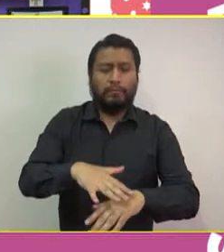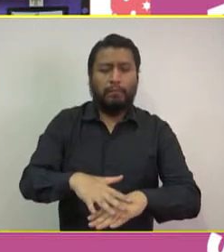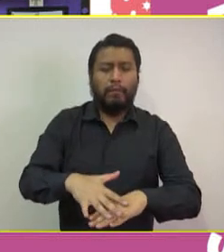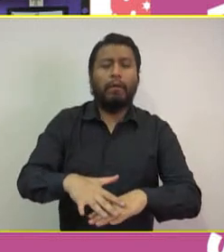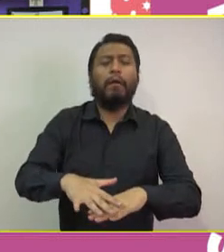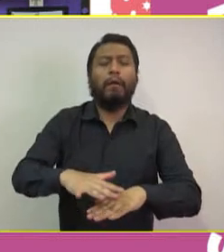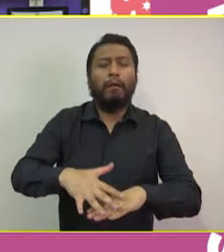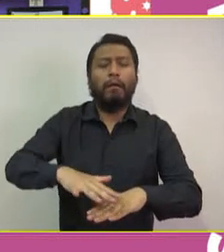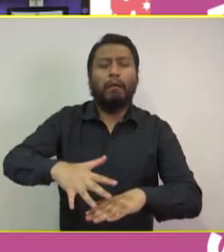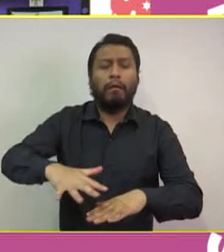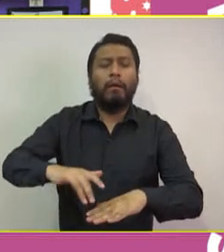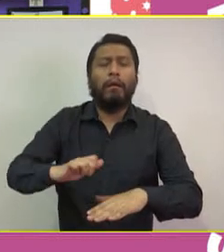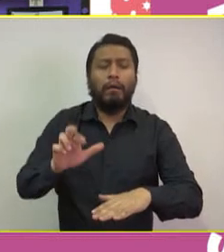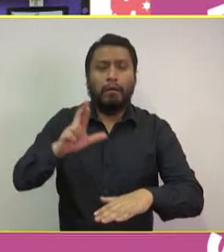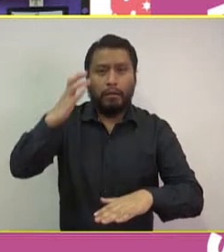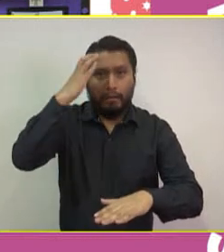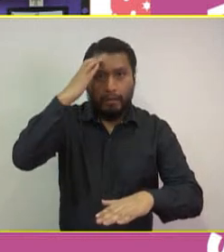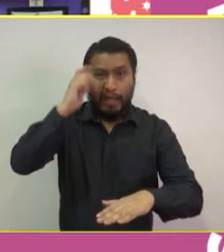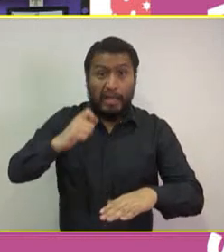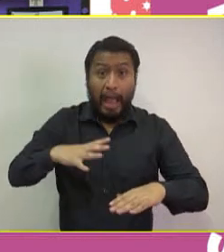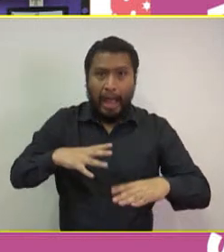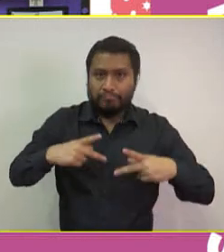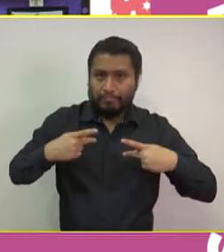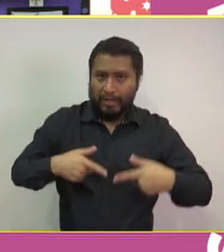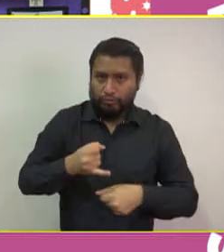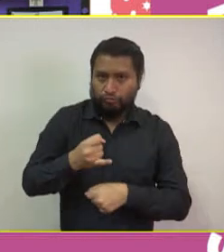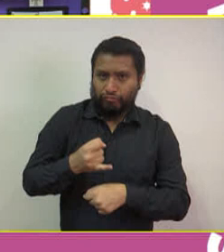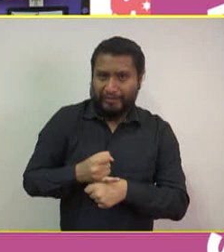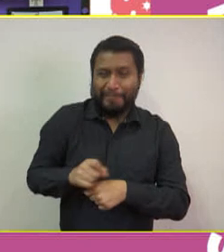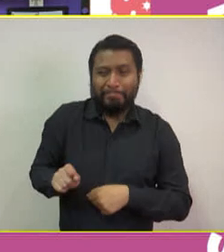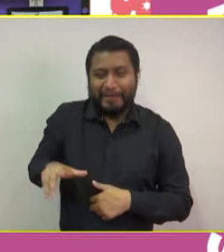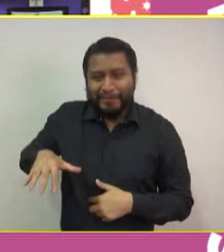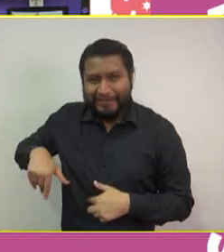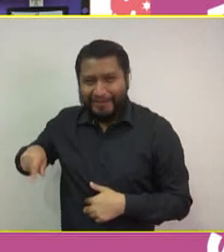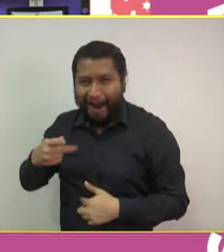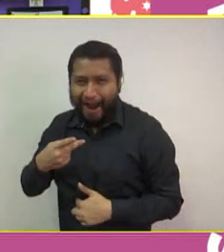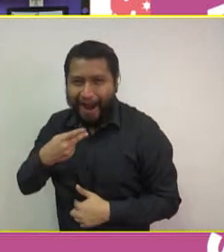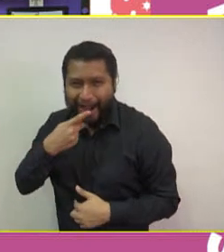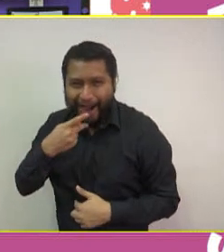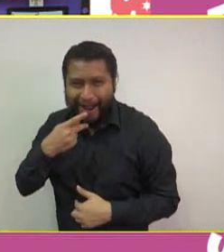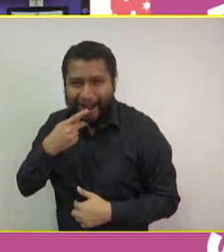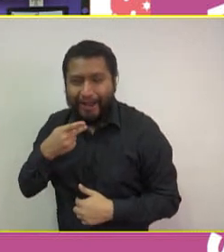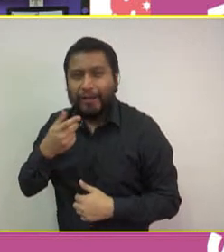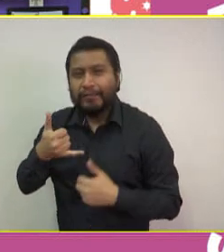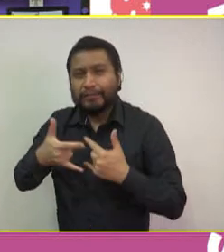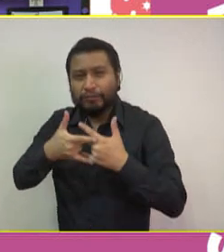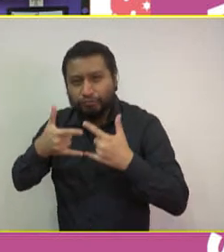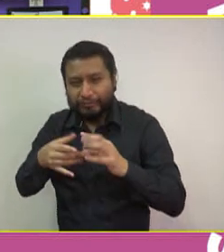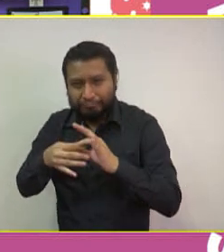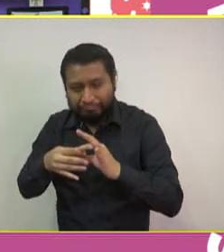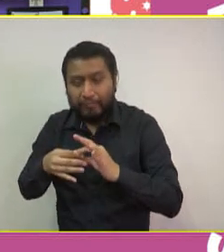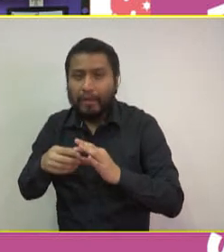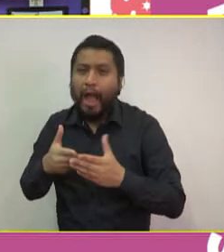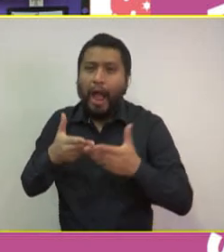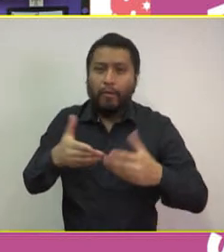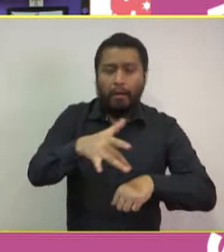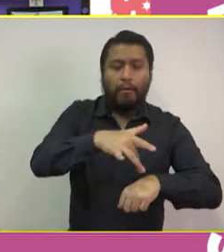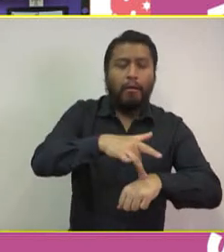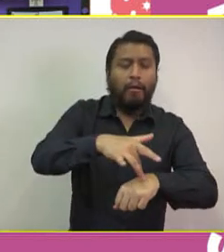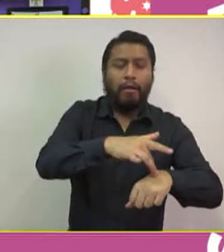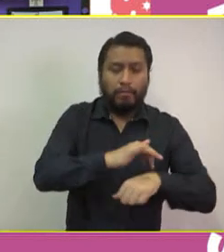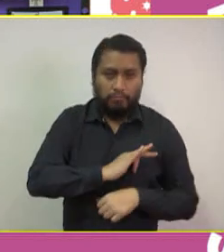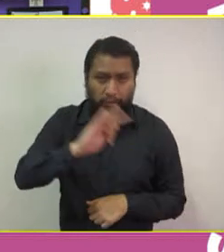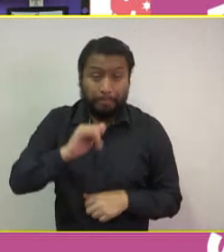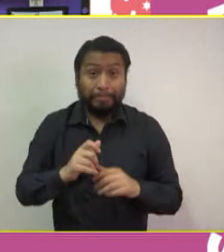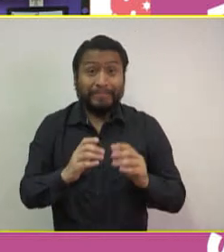estos personajes que ya tuvieron contacto con ellos en los sistemas anteriores. En este sector y en este sector, en el morado y